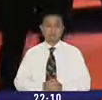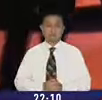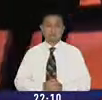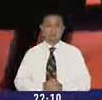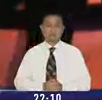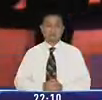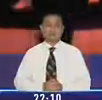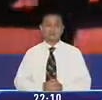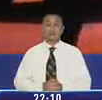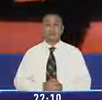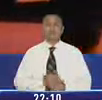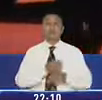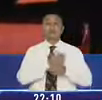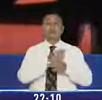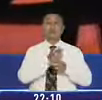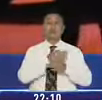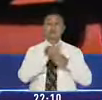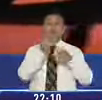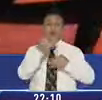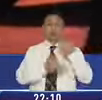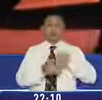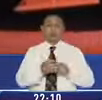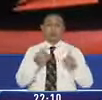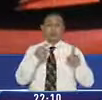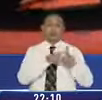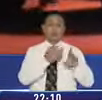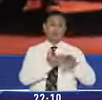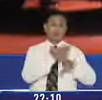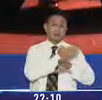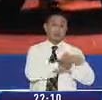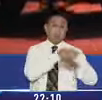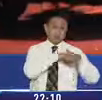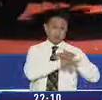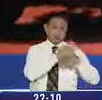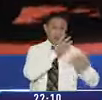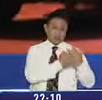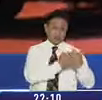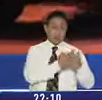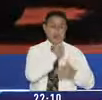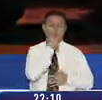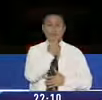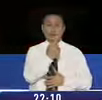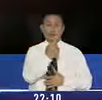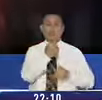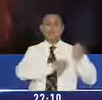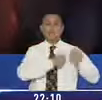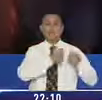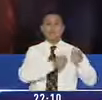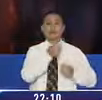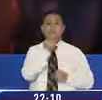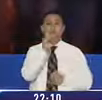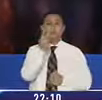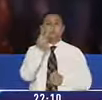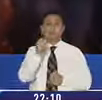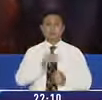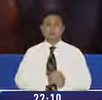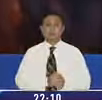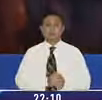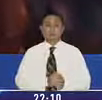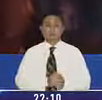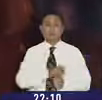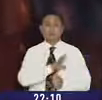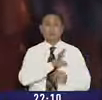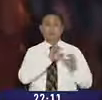página de la Función Judicial, la víctima cuenta con una detención en mayo del 2020. Además, su